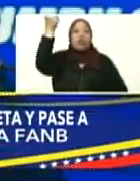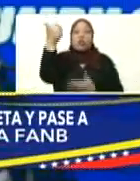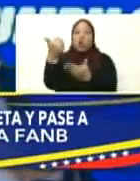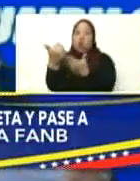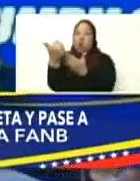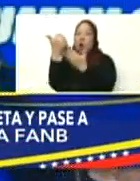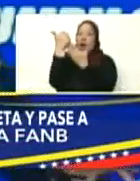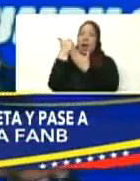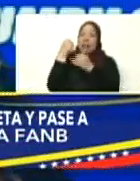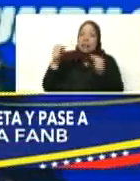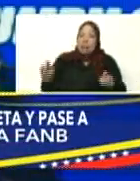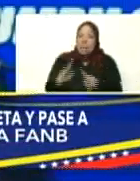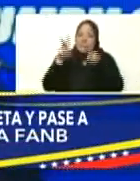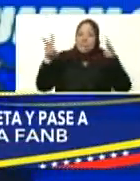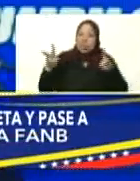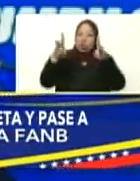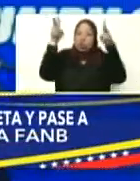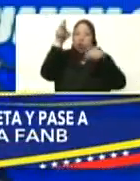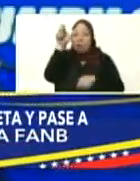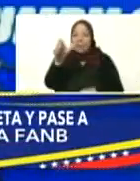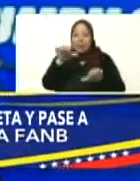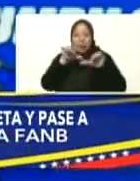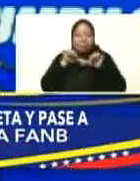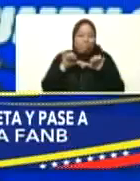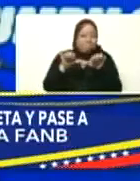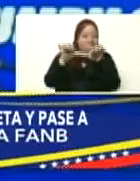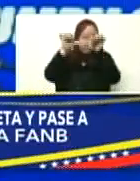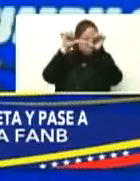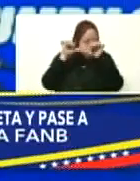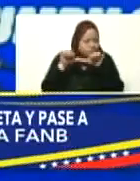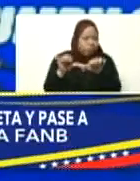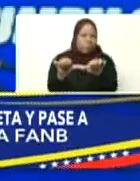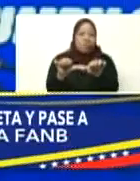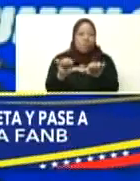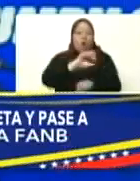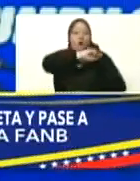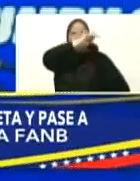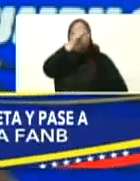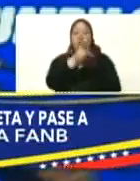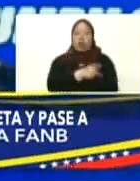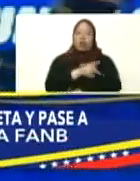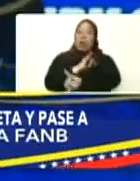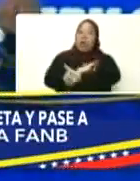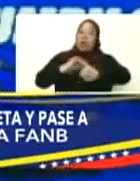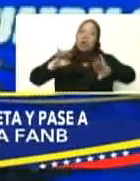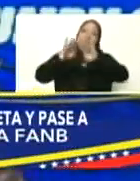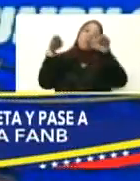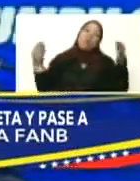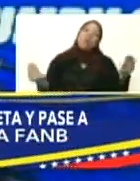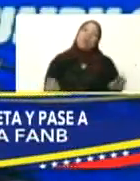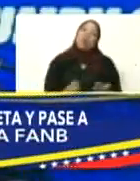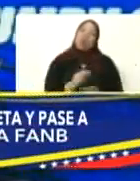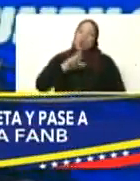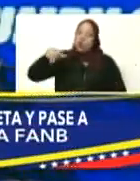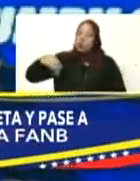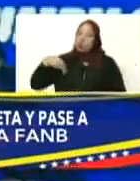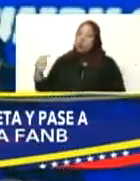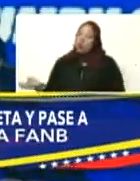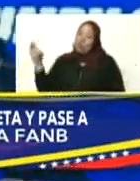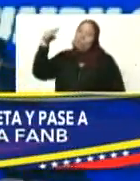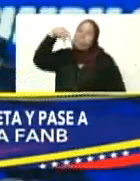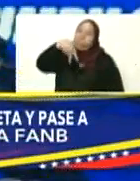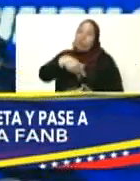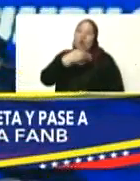constancia. Fin de la cita. Ya para concluir, le decimos al mundo, aquí estamos nosotros,